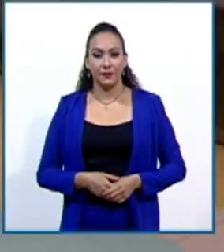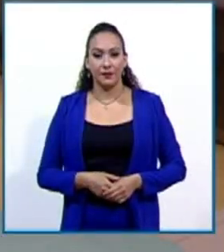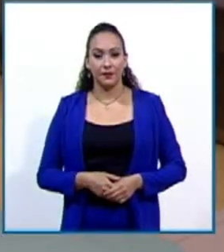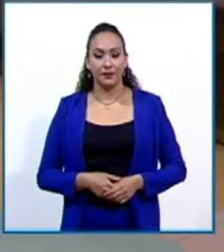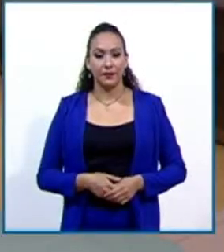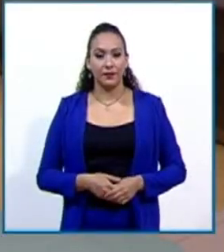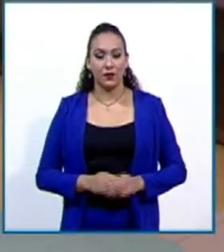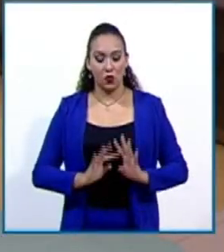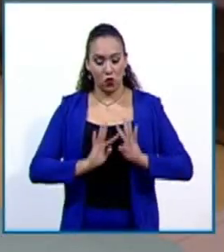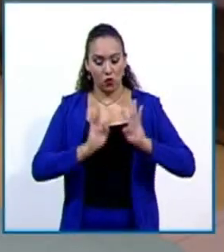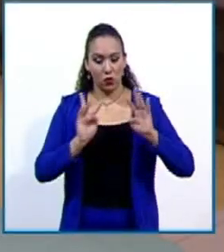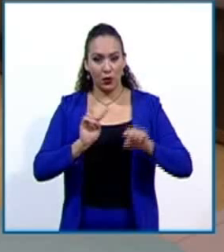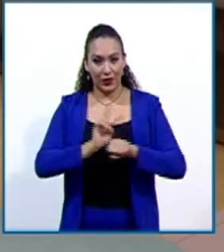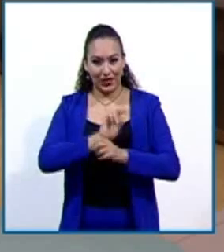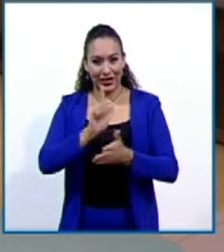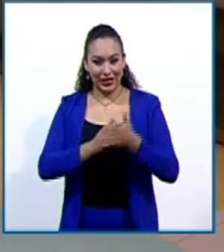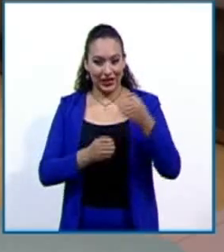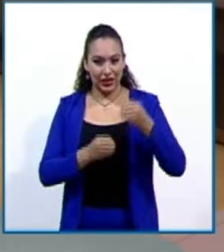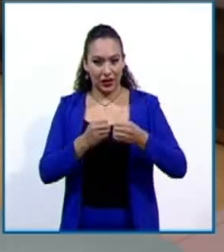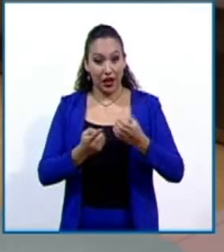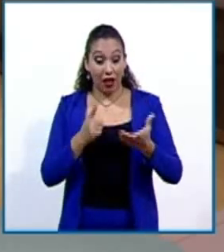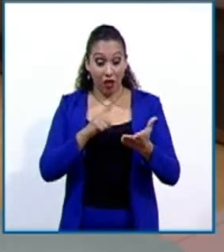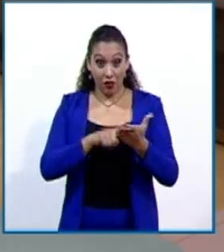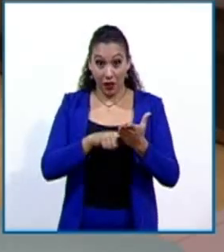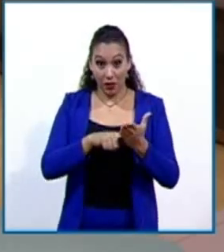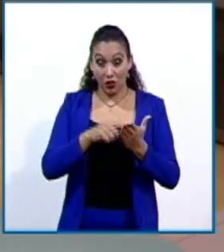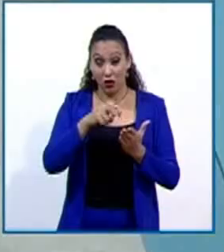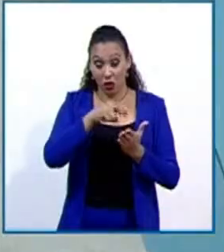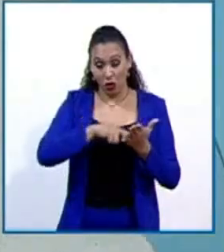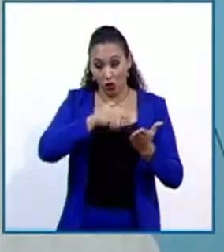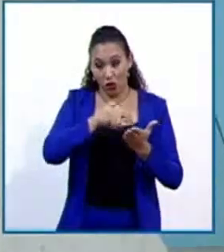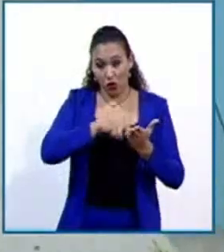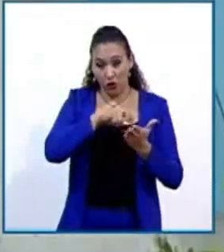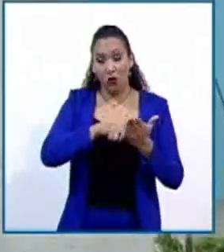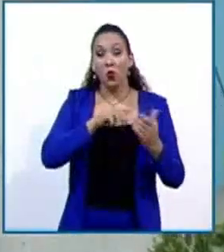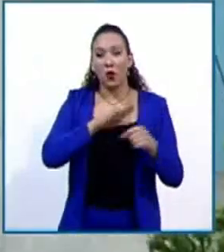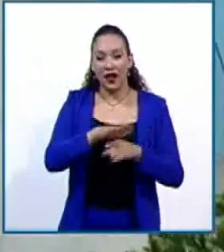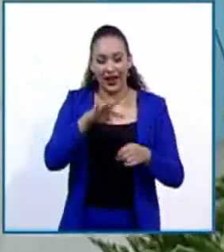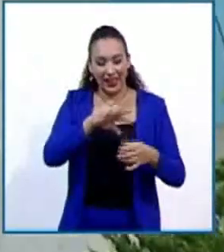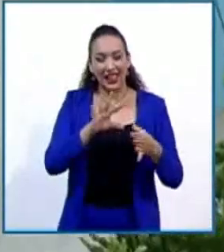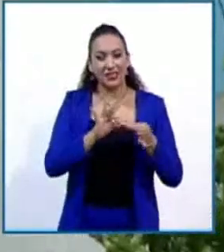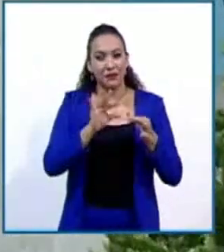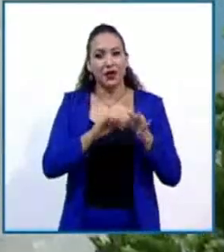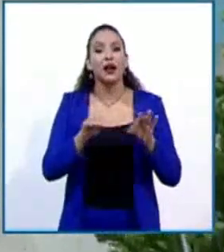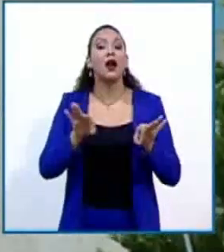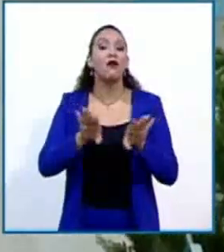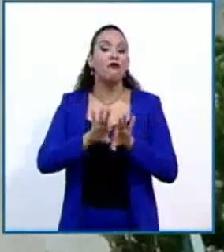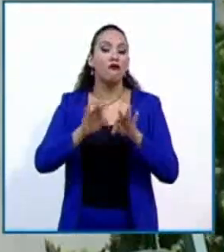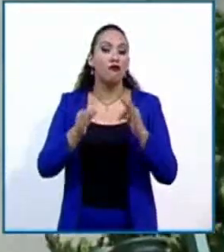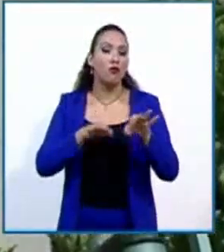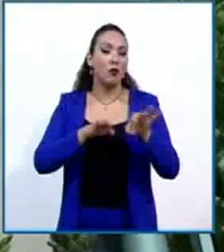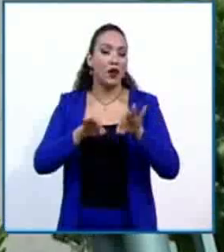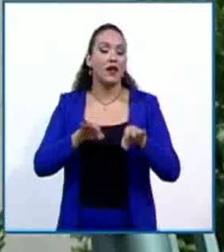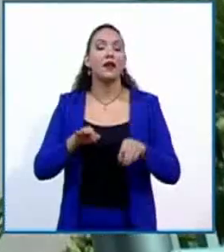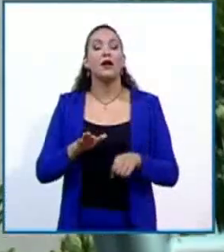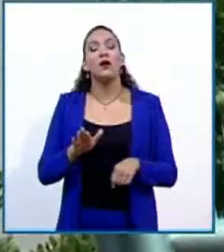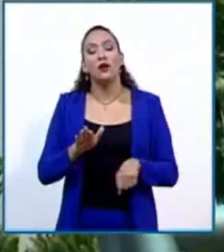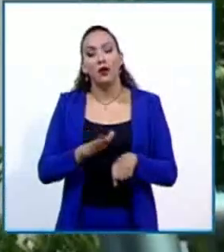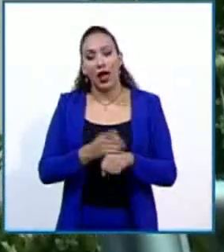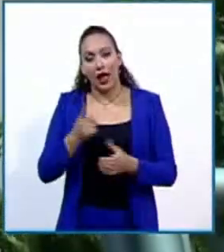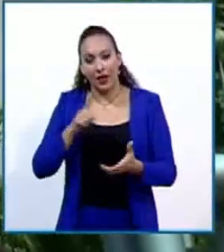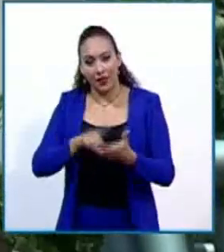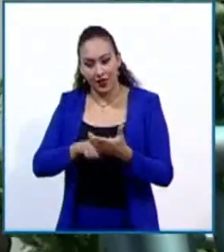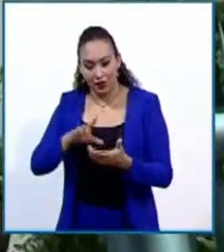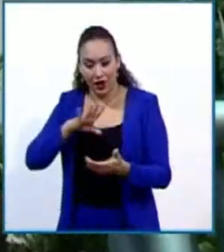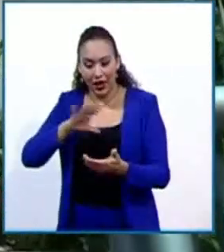El Consejo de la Judicatura Federal modificó el acuerdo que regula su actividad, con el fin de precisar algunas actividades del Centro de